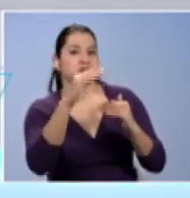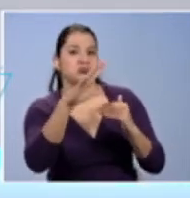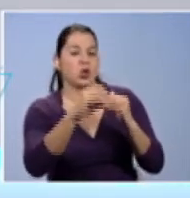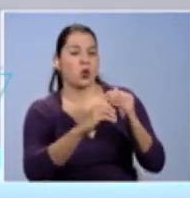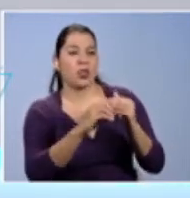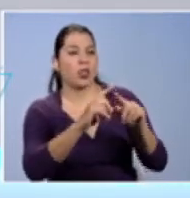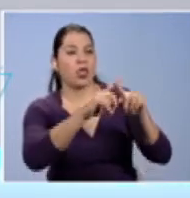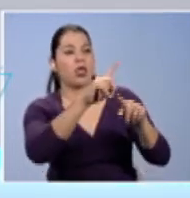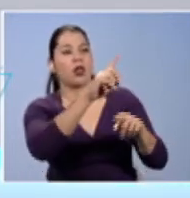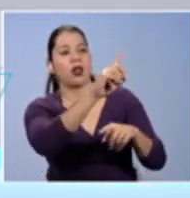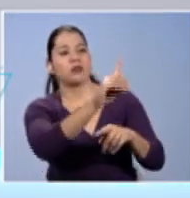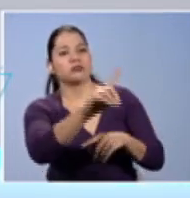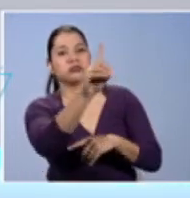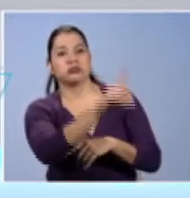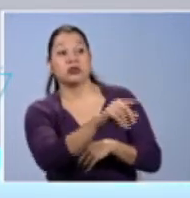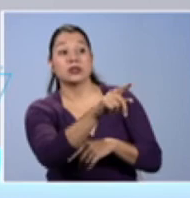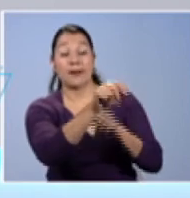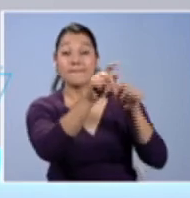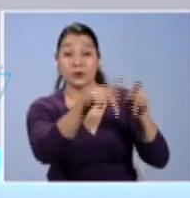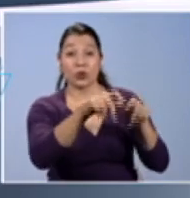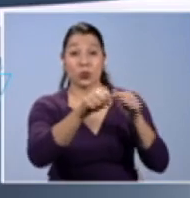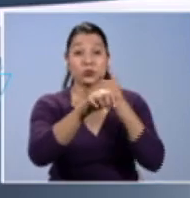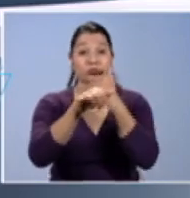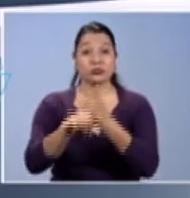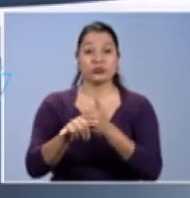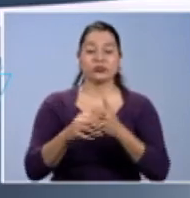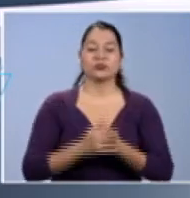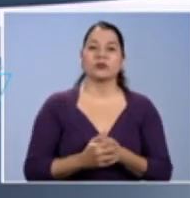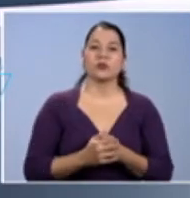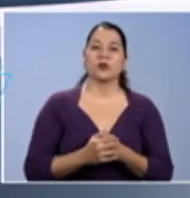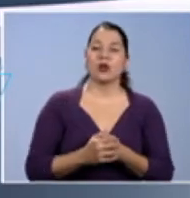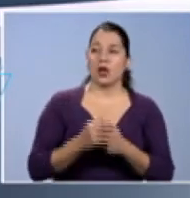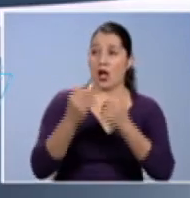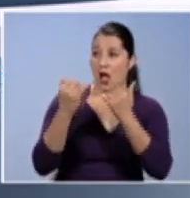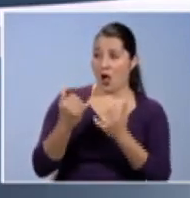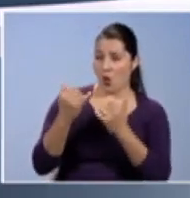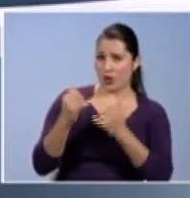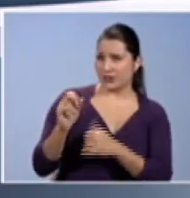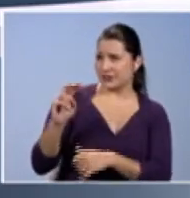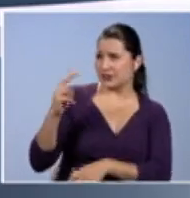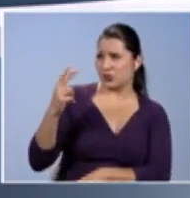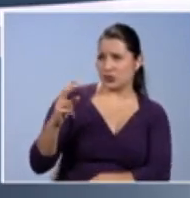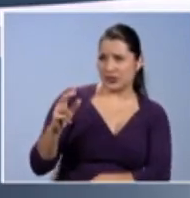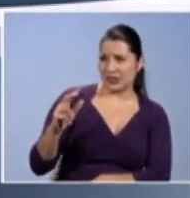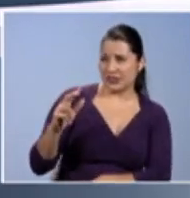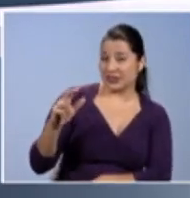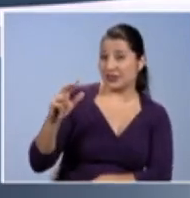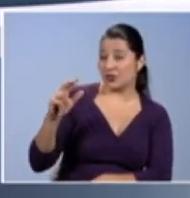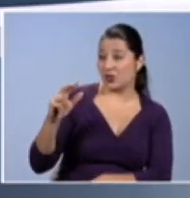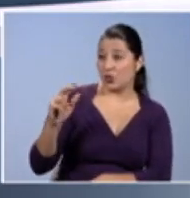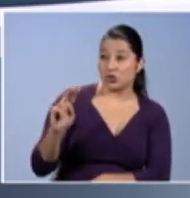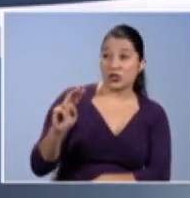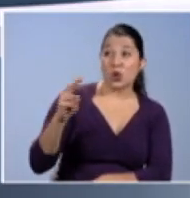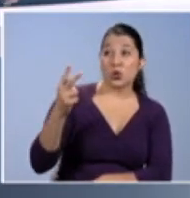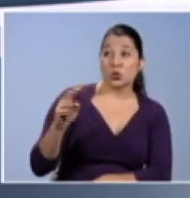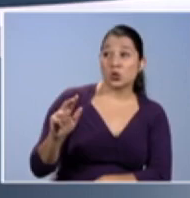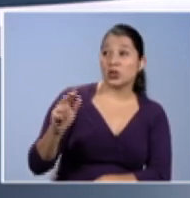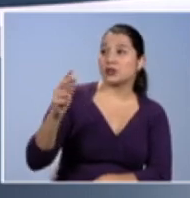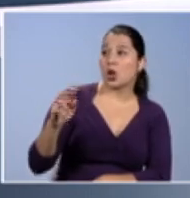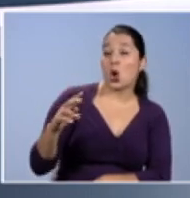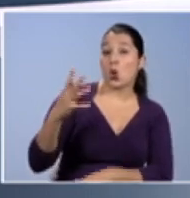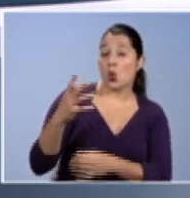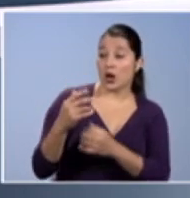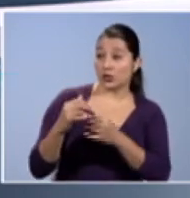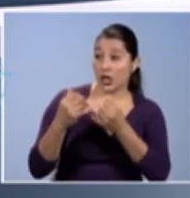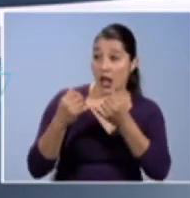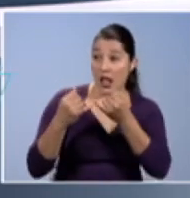nosotros tomamos en cuenta para el factor de la encuesta. ¿Sigue siendo un segundo, tercero, cuarto idioma también una herramienta que favorece